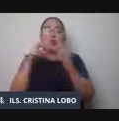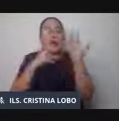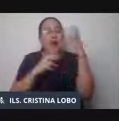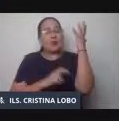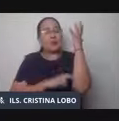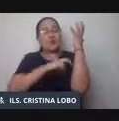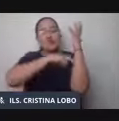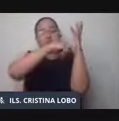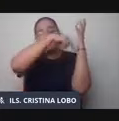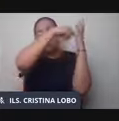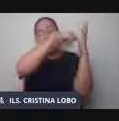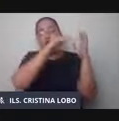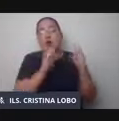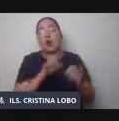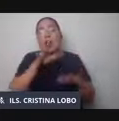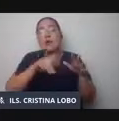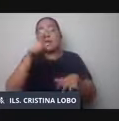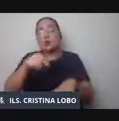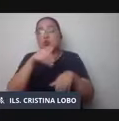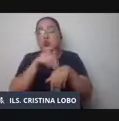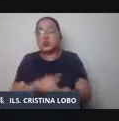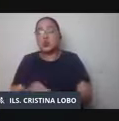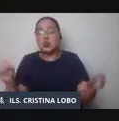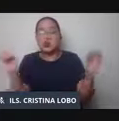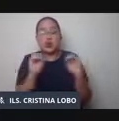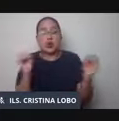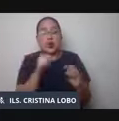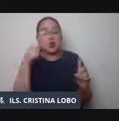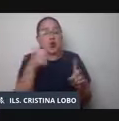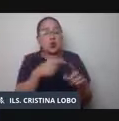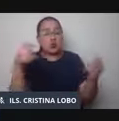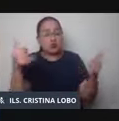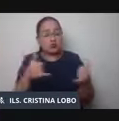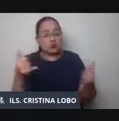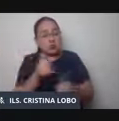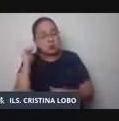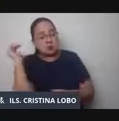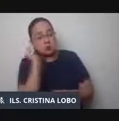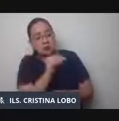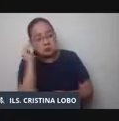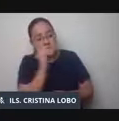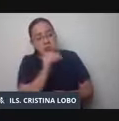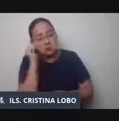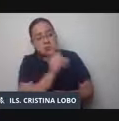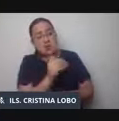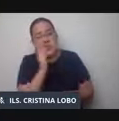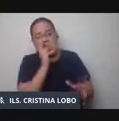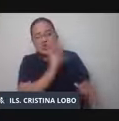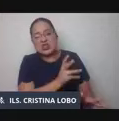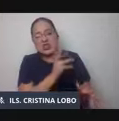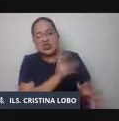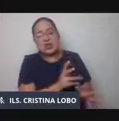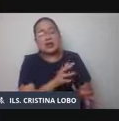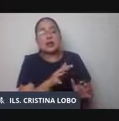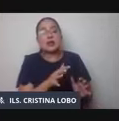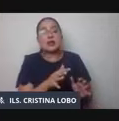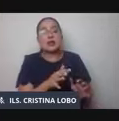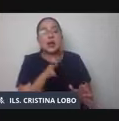de desobediencia, ¿no? Donde te llamaron la atención y la frase, ¿no?, que se escucha por allí